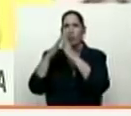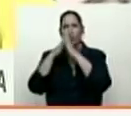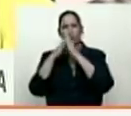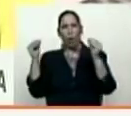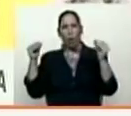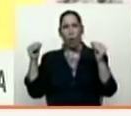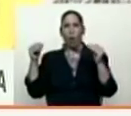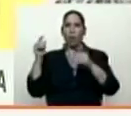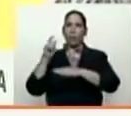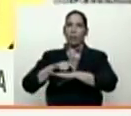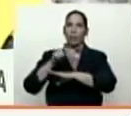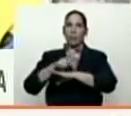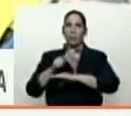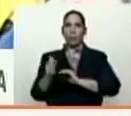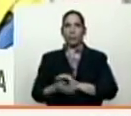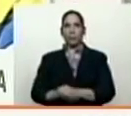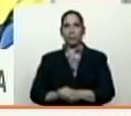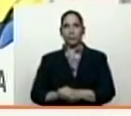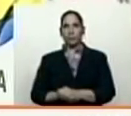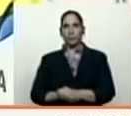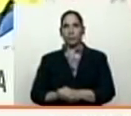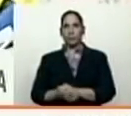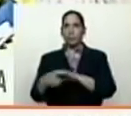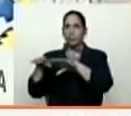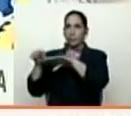tiempos, el imperio norteamericano.